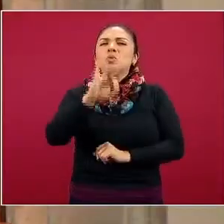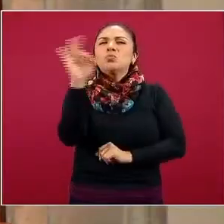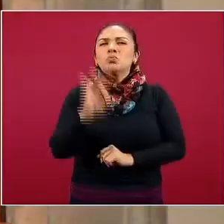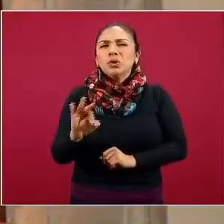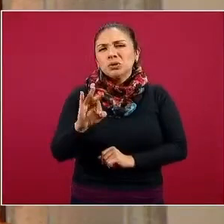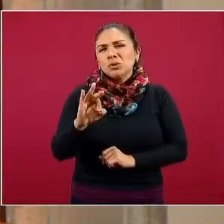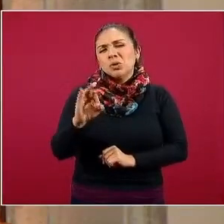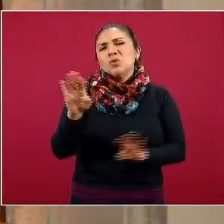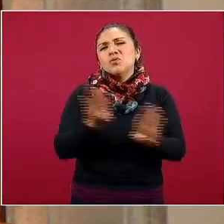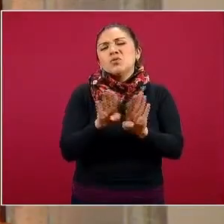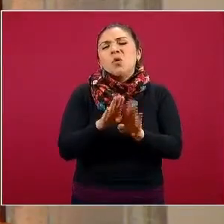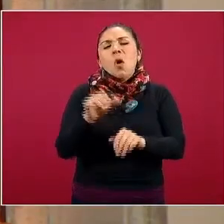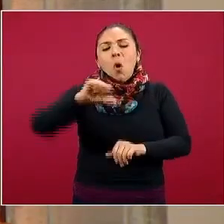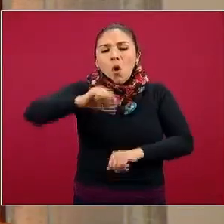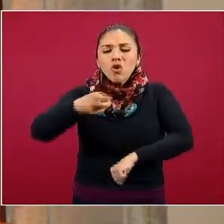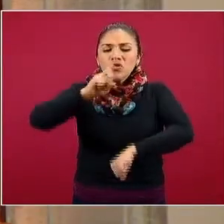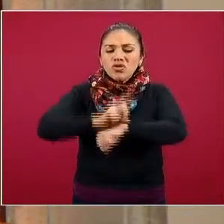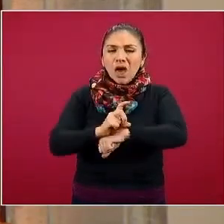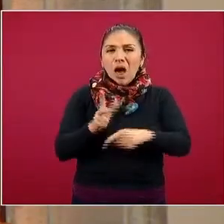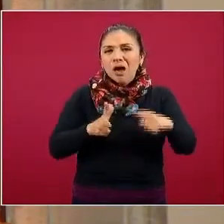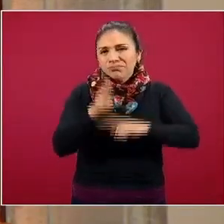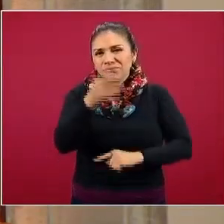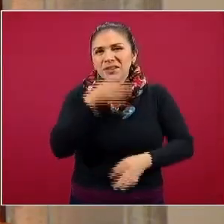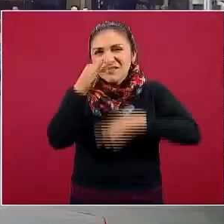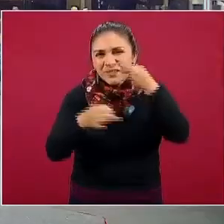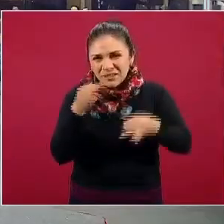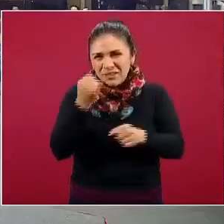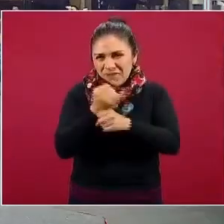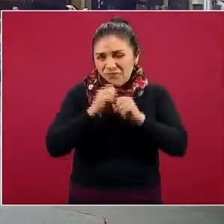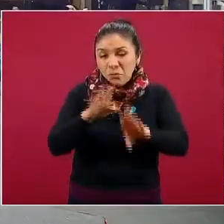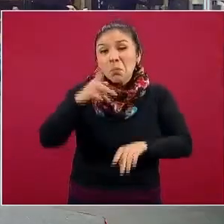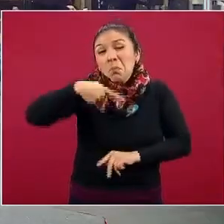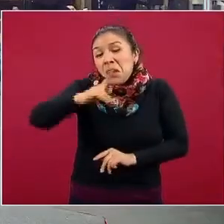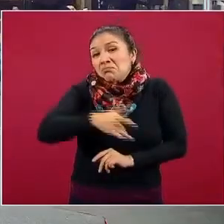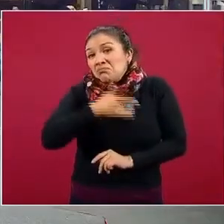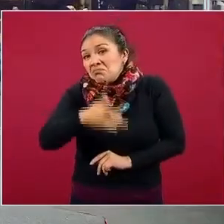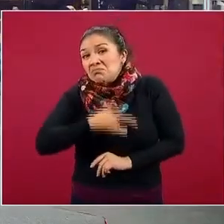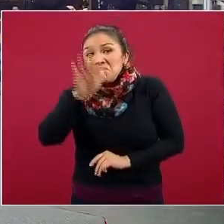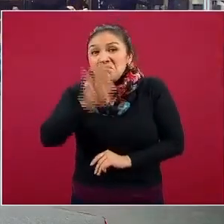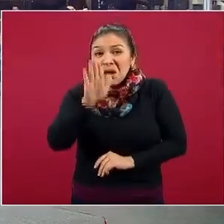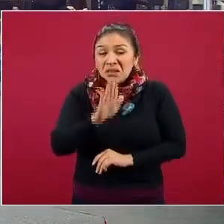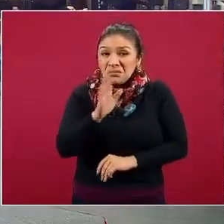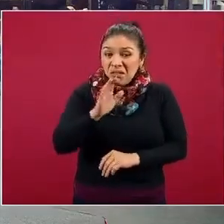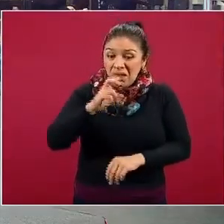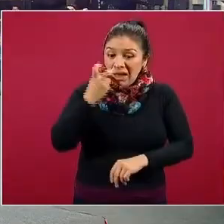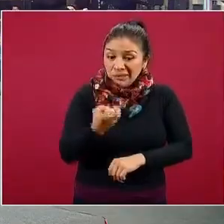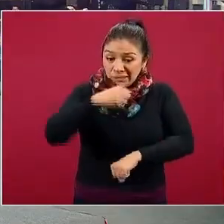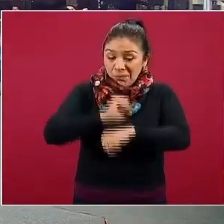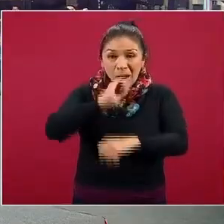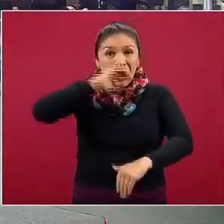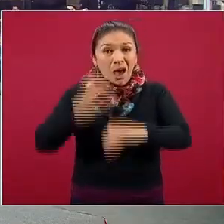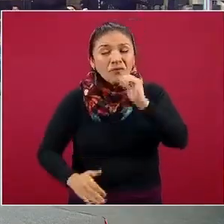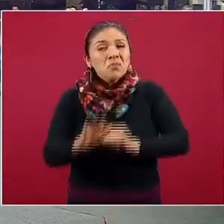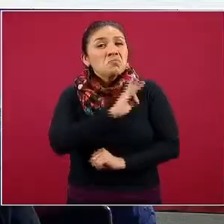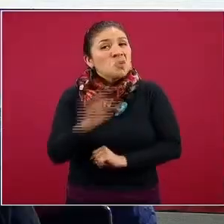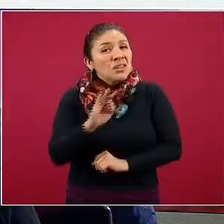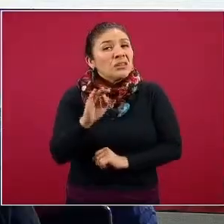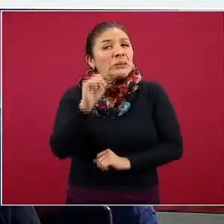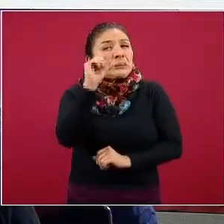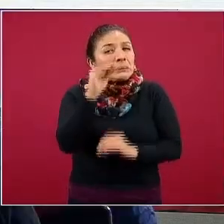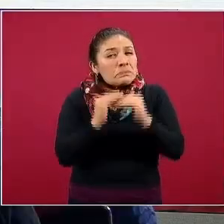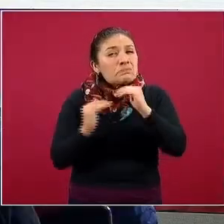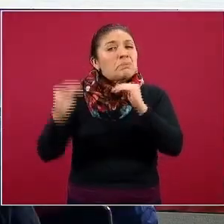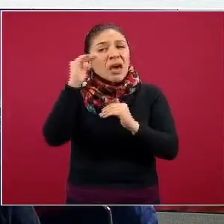corte con los datos del día de hoy, pero perfilamos que para cuando termine o cierre esta semana podríamos tener un